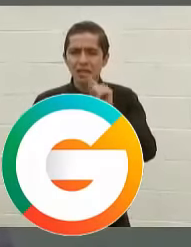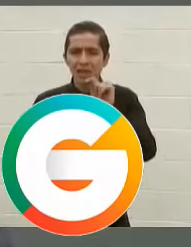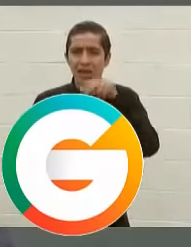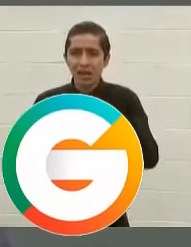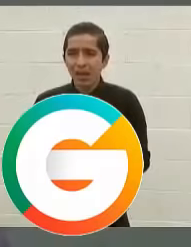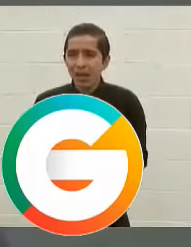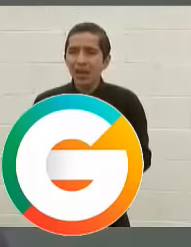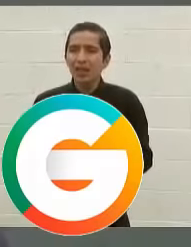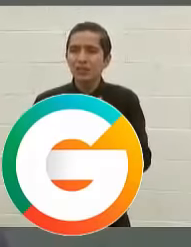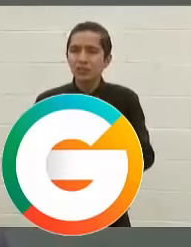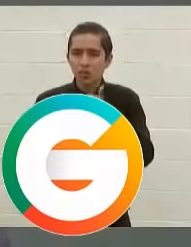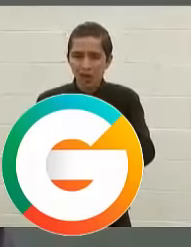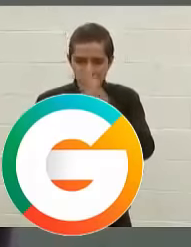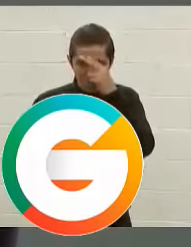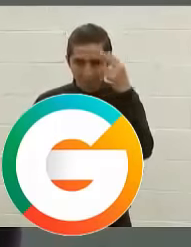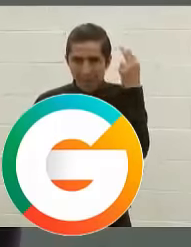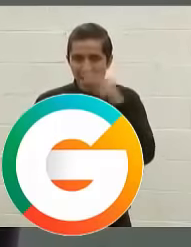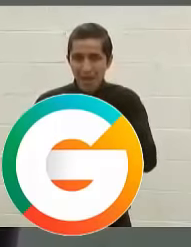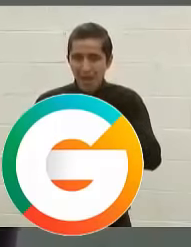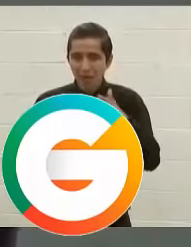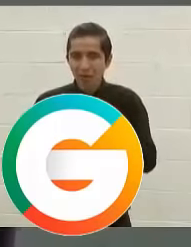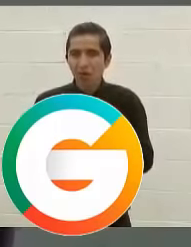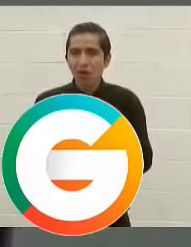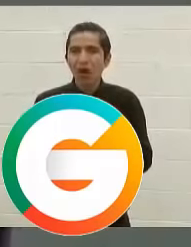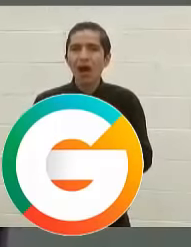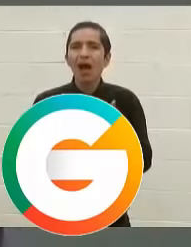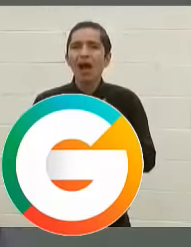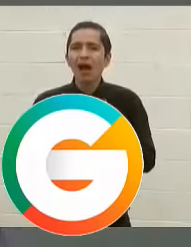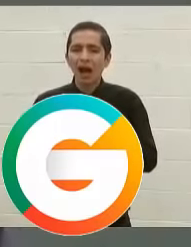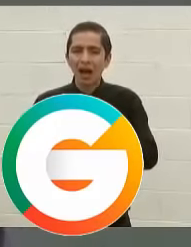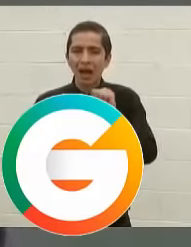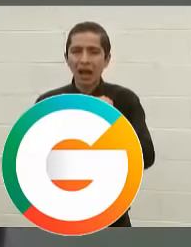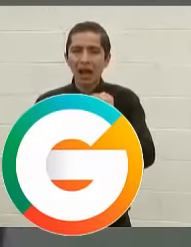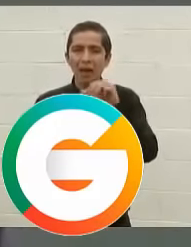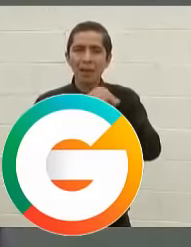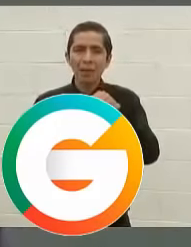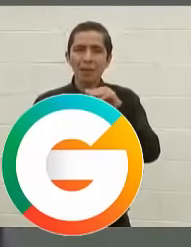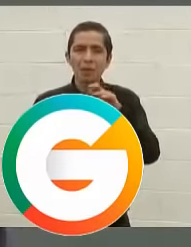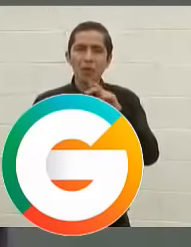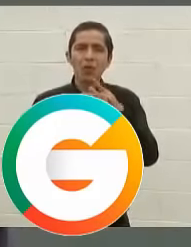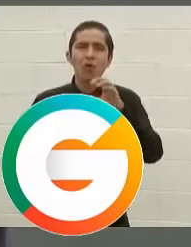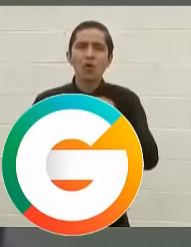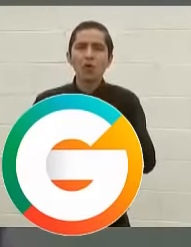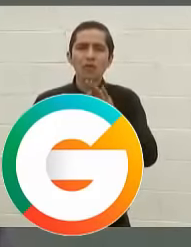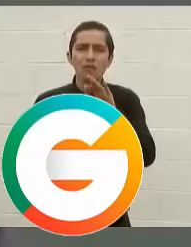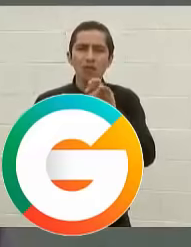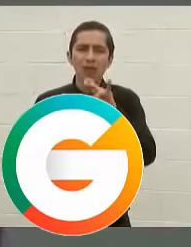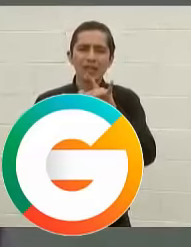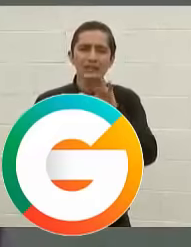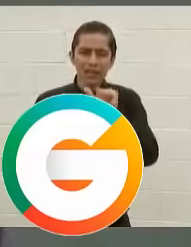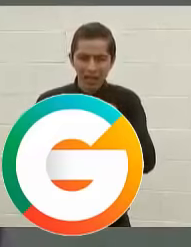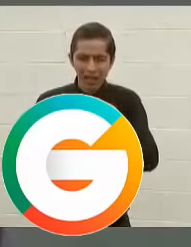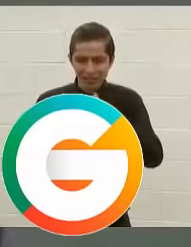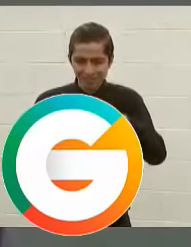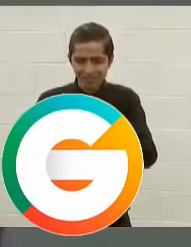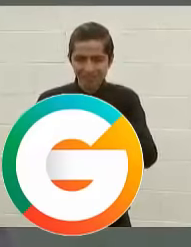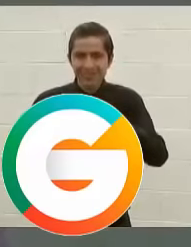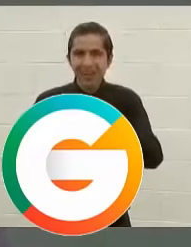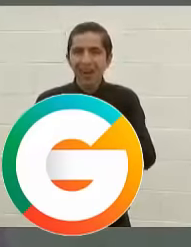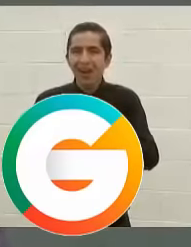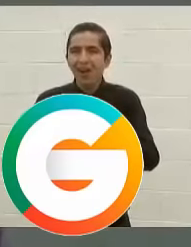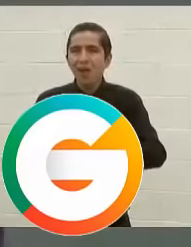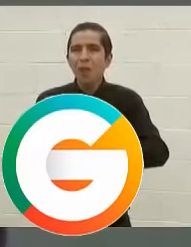265YTN de la Ciudad de México, sobre Hamburgo y Florencia, delegación Cuauhtémoc, en la que